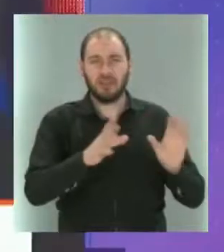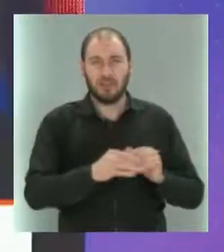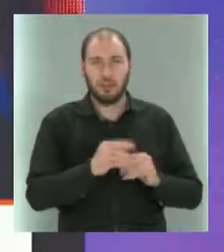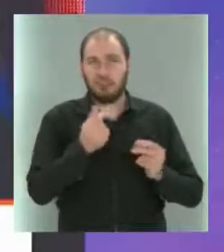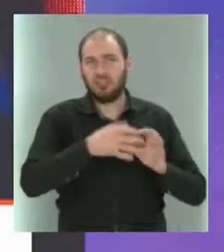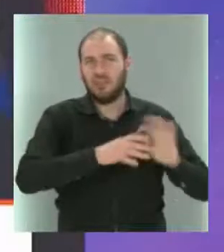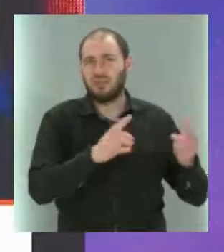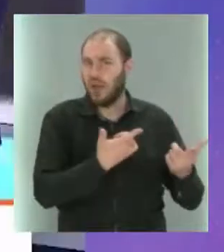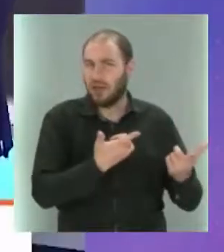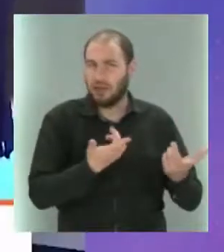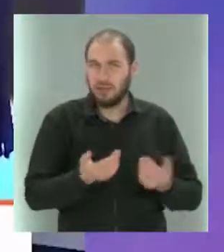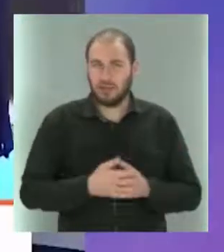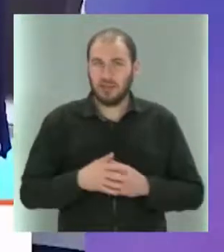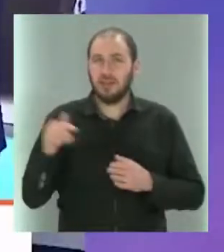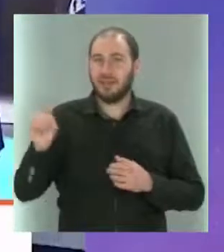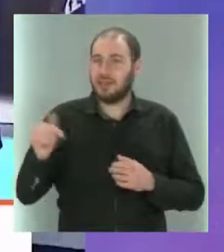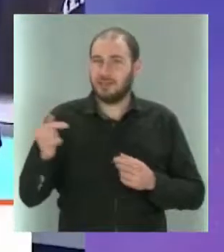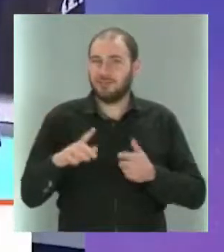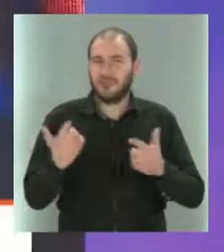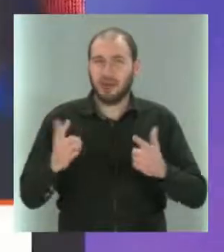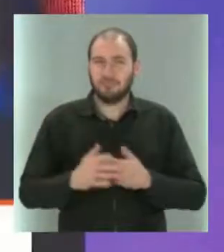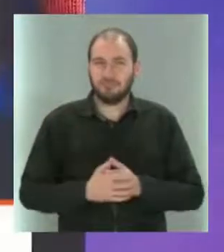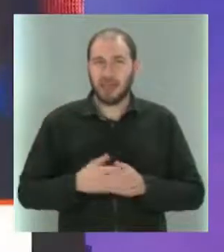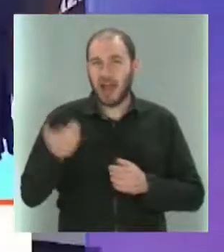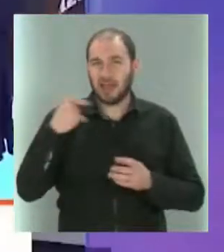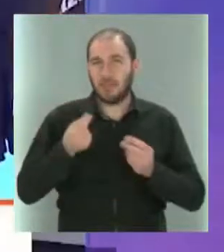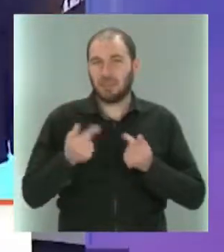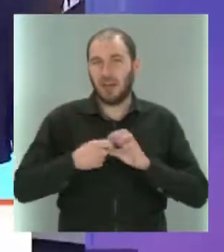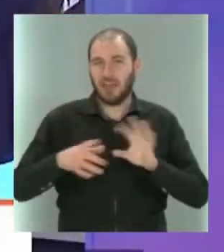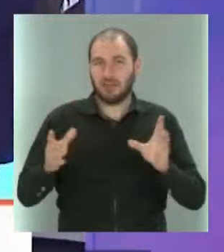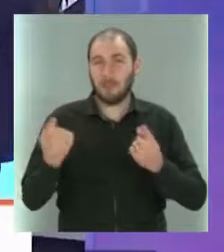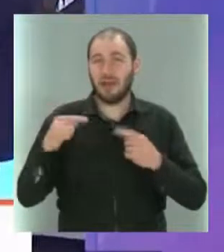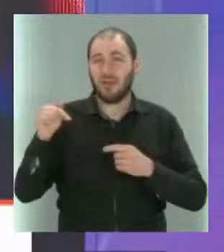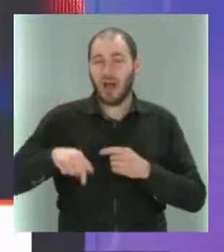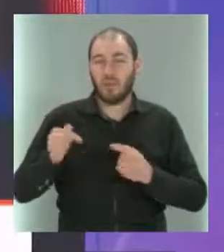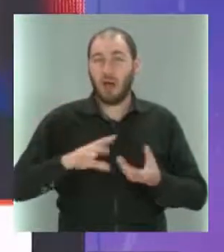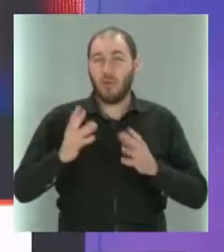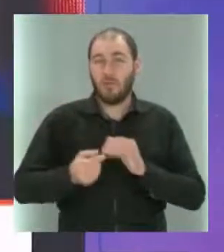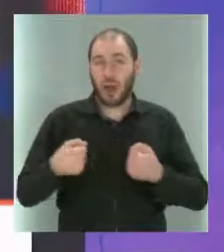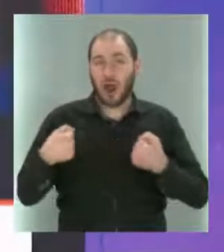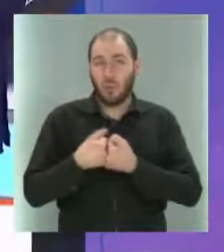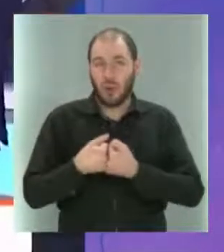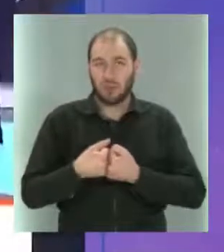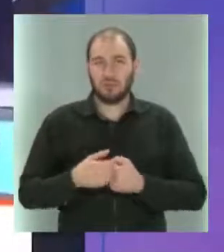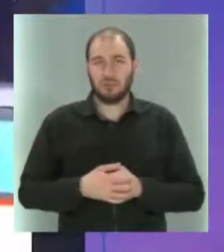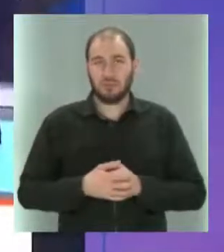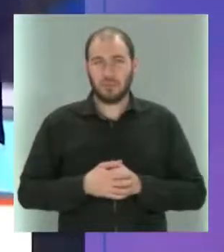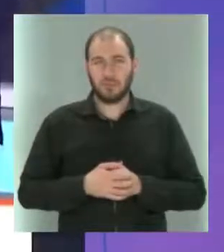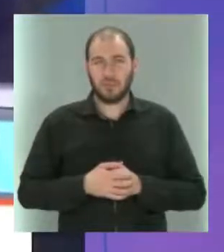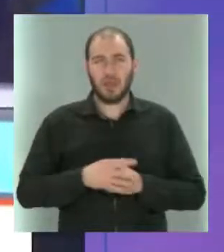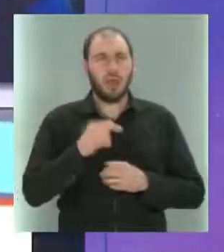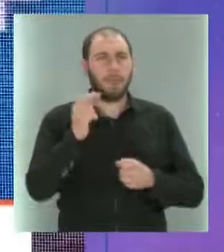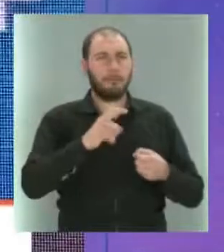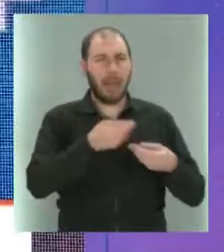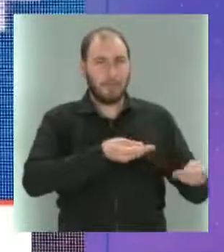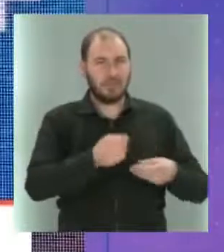más precio libre, no entiendo. Y en realidad ya no existe más, era precio libre. Pero ahora hay un sistema de acuerdos en los que, ahora que la petrolera